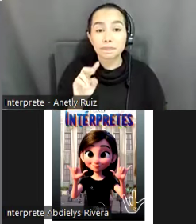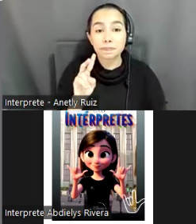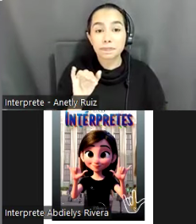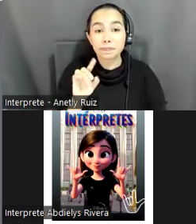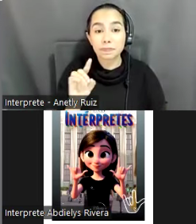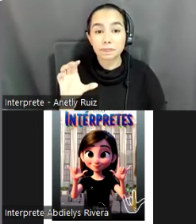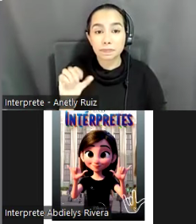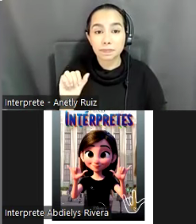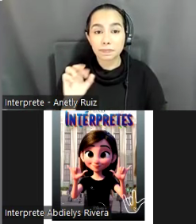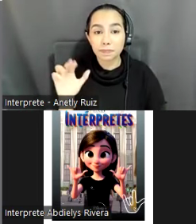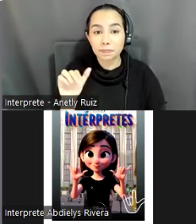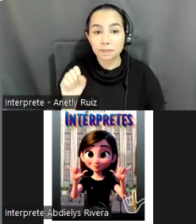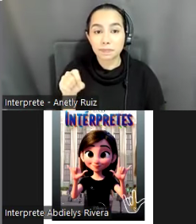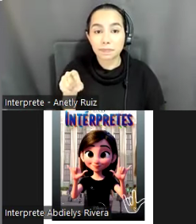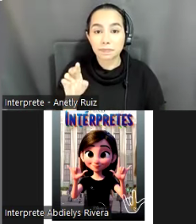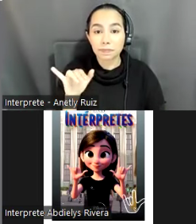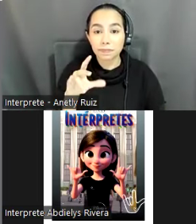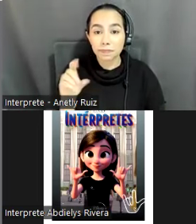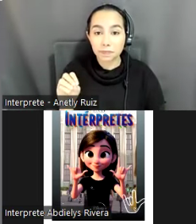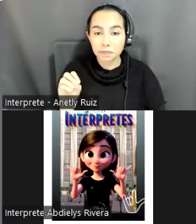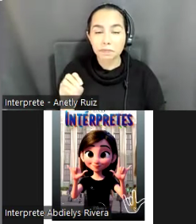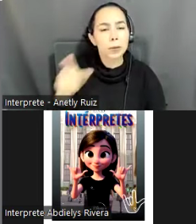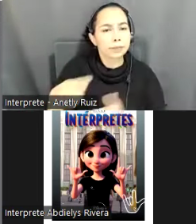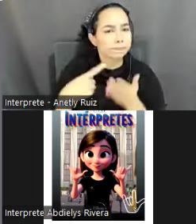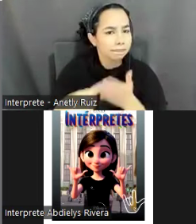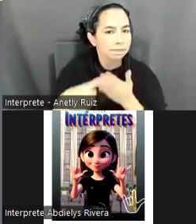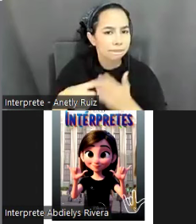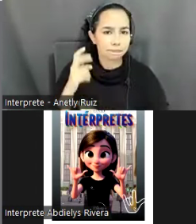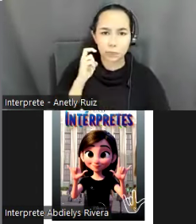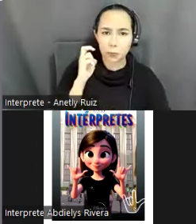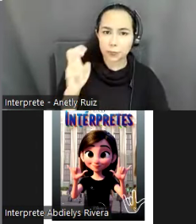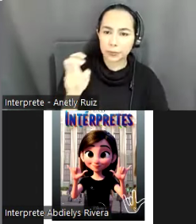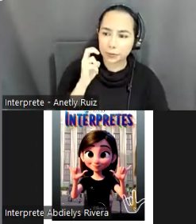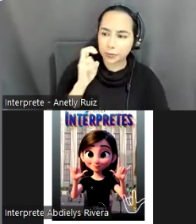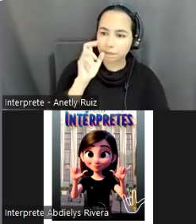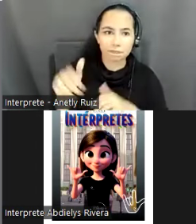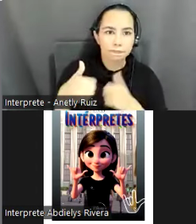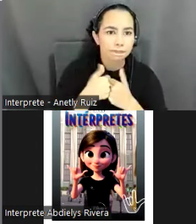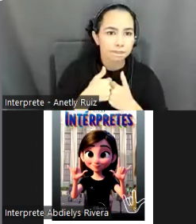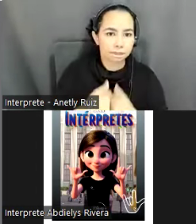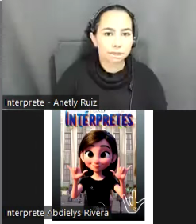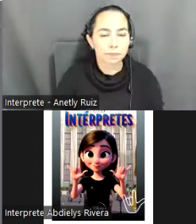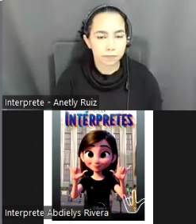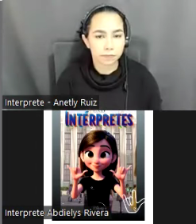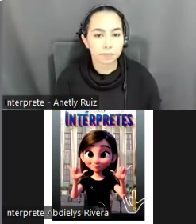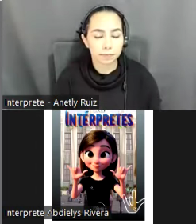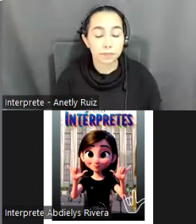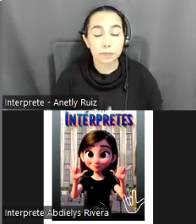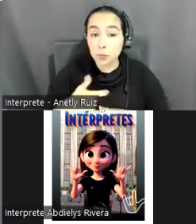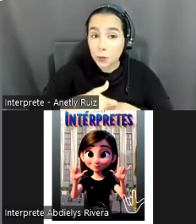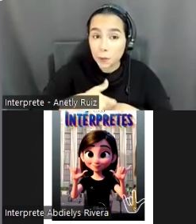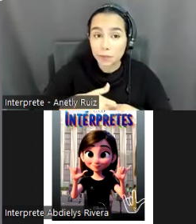tema de retos de la transportación en Puerto Rico y las implicaciones en la salud. Esto va a ser en el horario